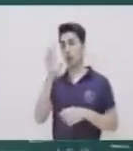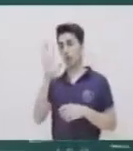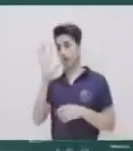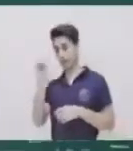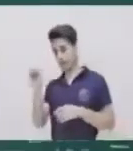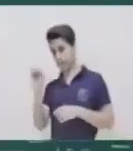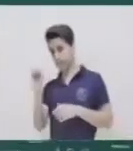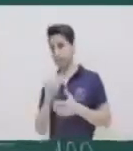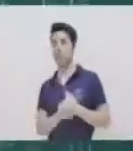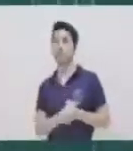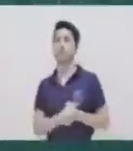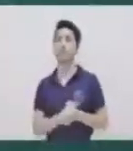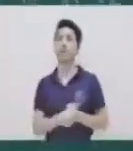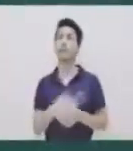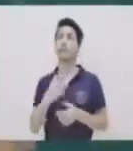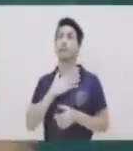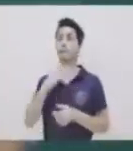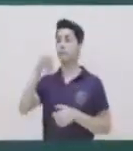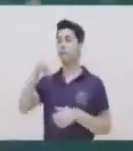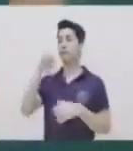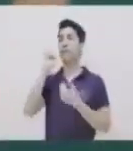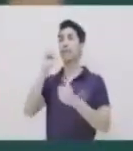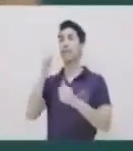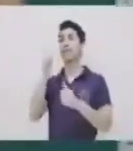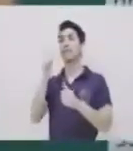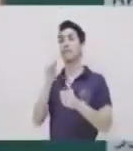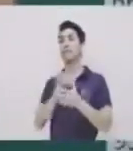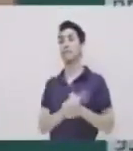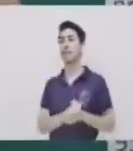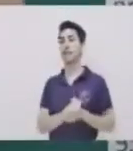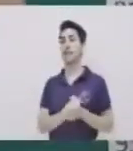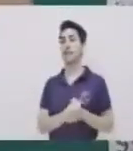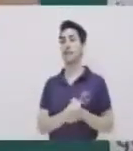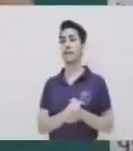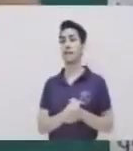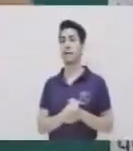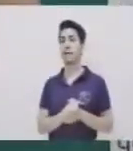110. Entonces, nuestro percentil 15